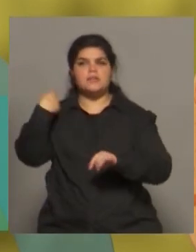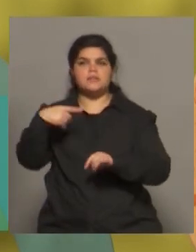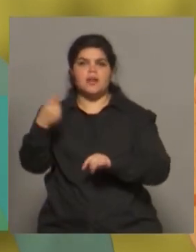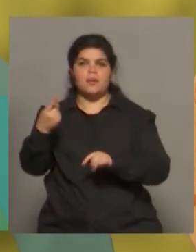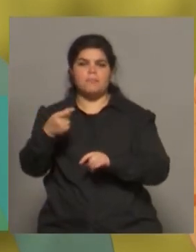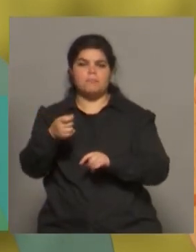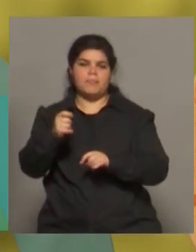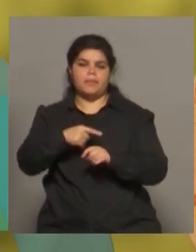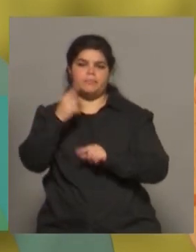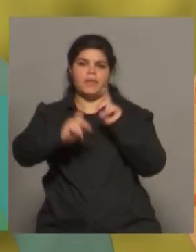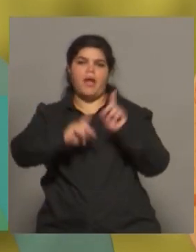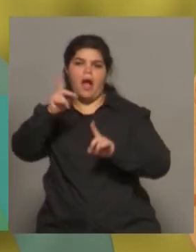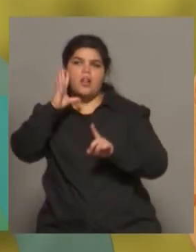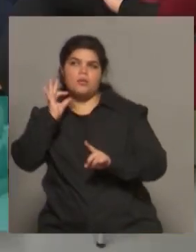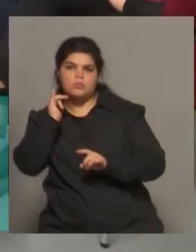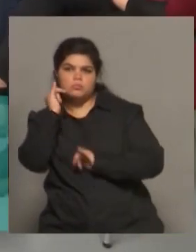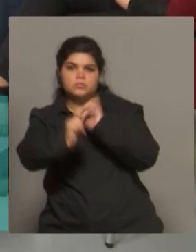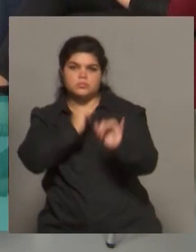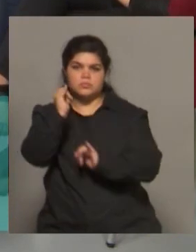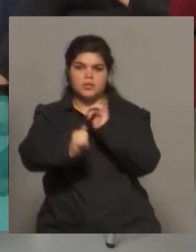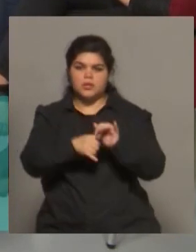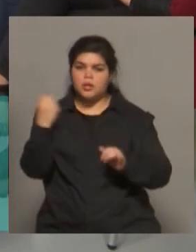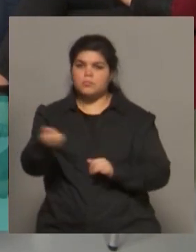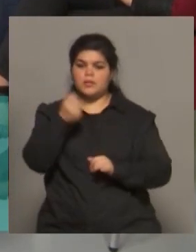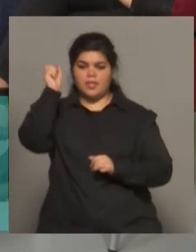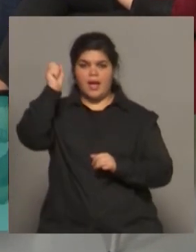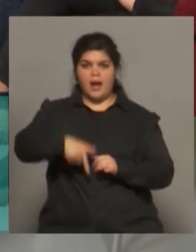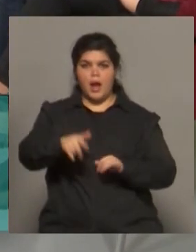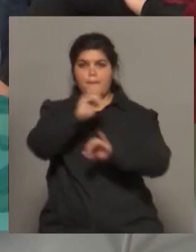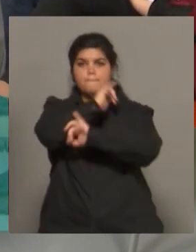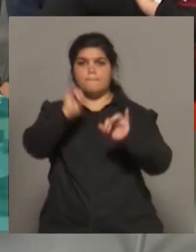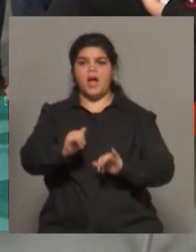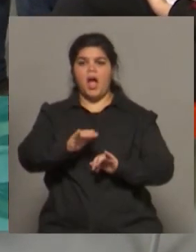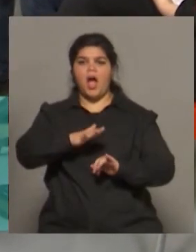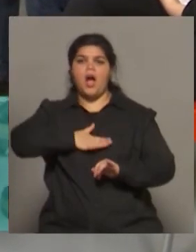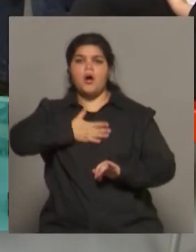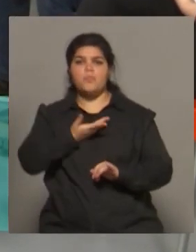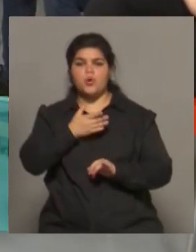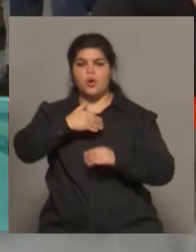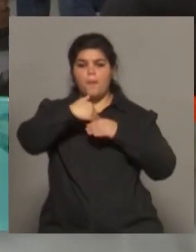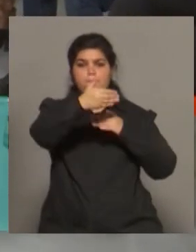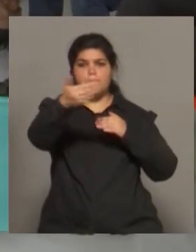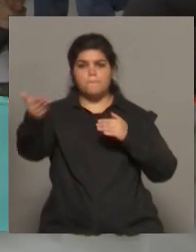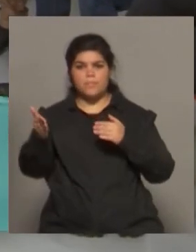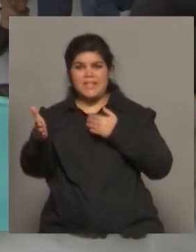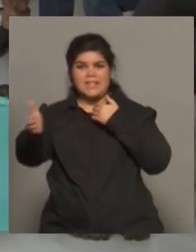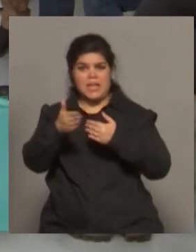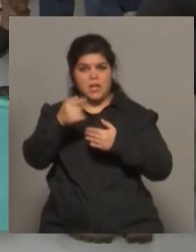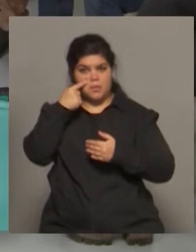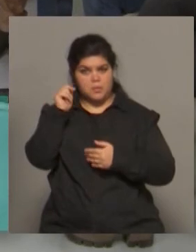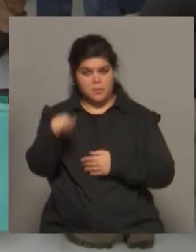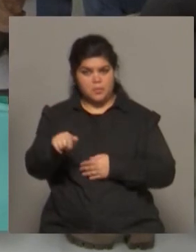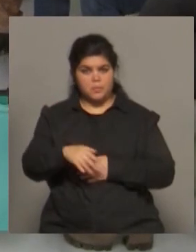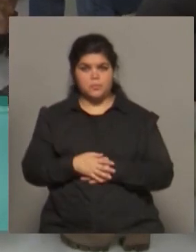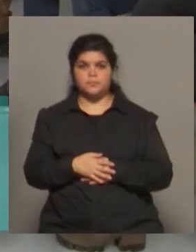muy atentos y siempre teniendo en cuenta nuestros intereses nacionales, que son de paz y amor con los pueblos hermanos del resto de América. Sí. Yo creo que para